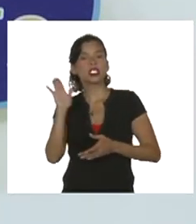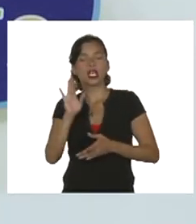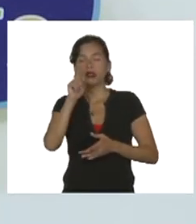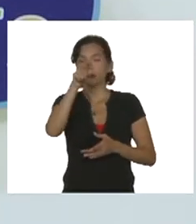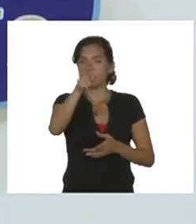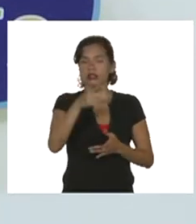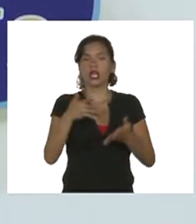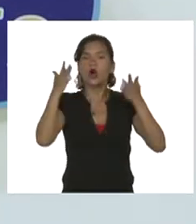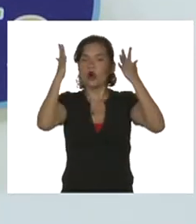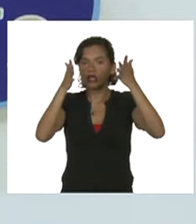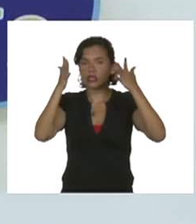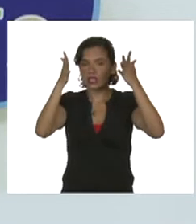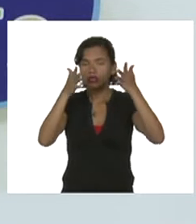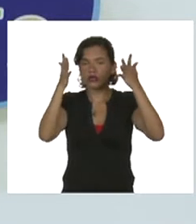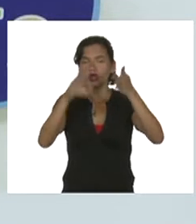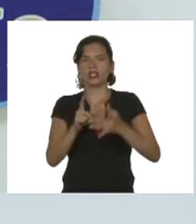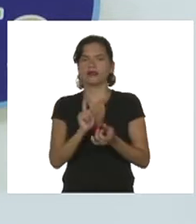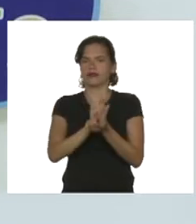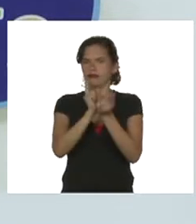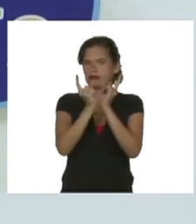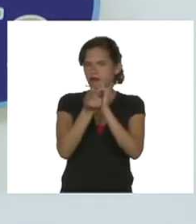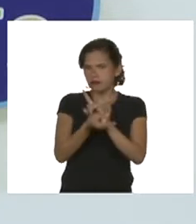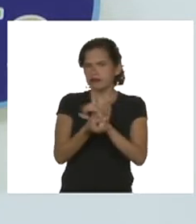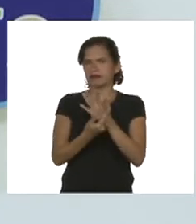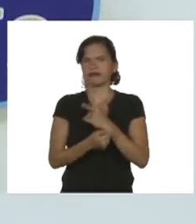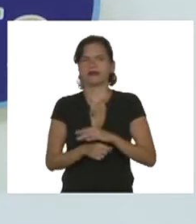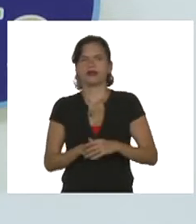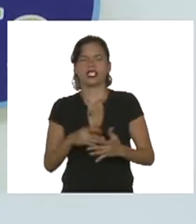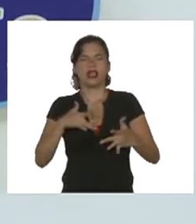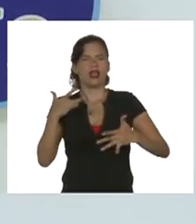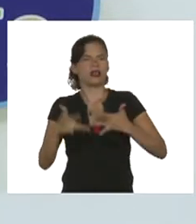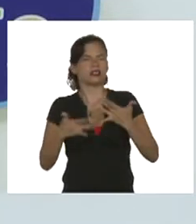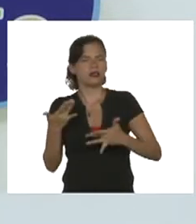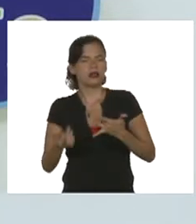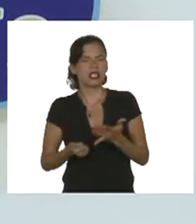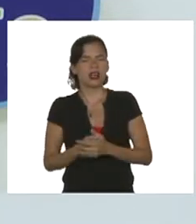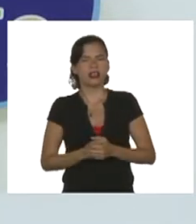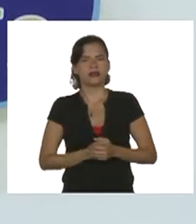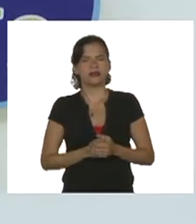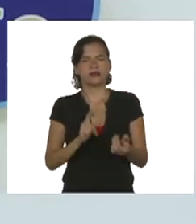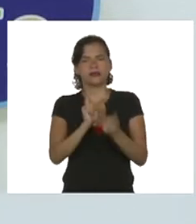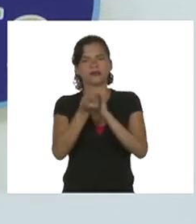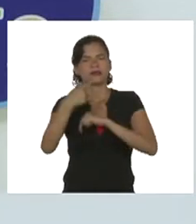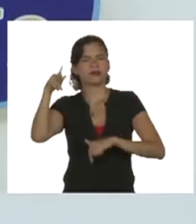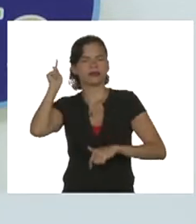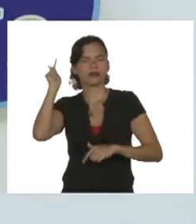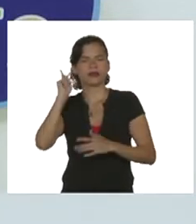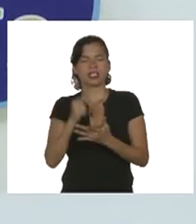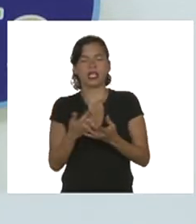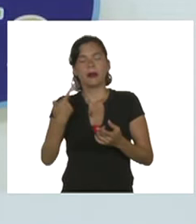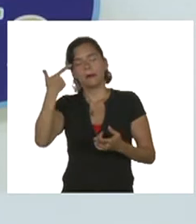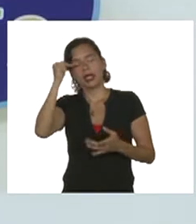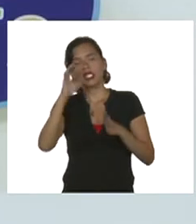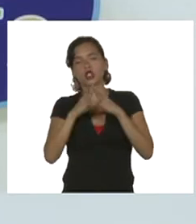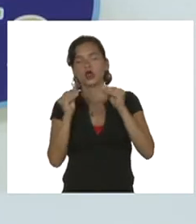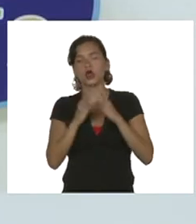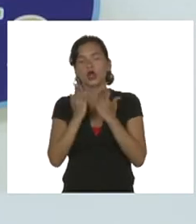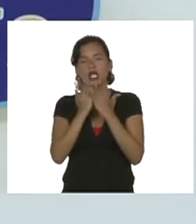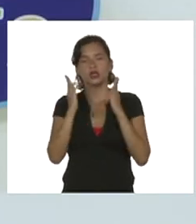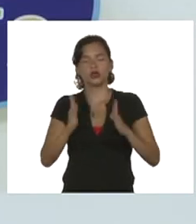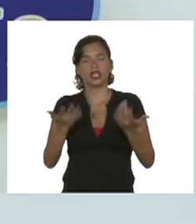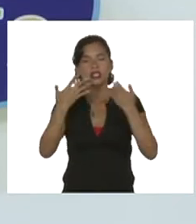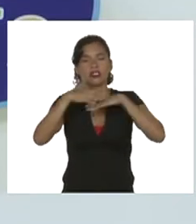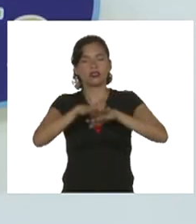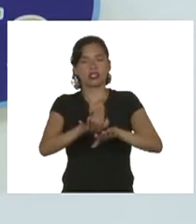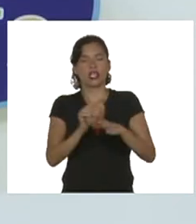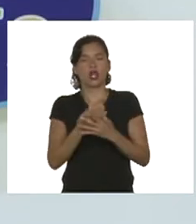ustedes orientaciones, recomendaciones, actividades y adaptaciones curriculares para todos los estudiantes